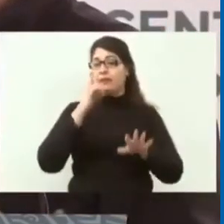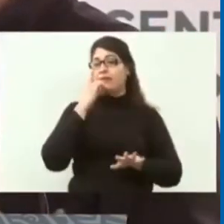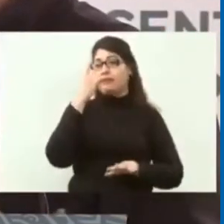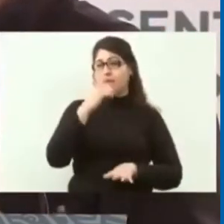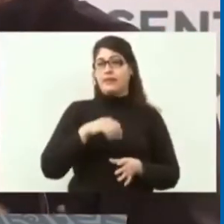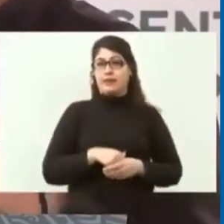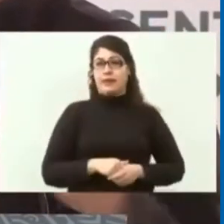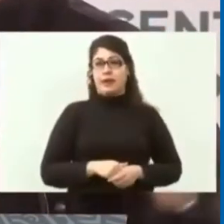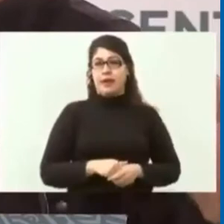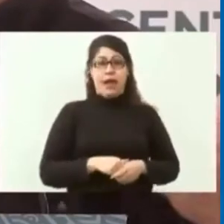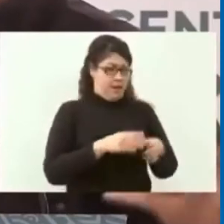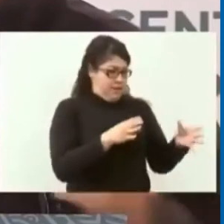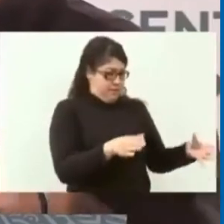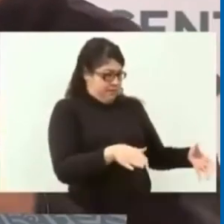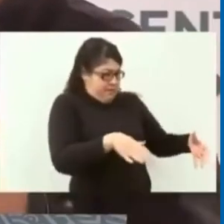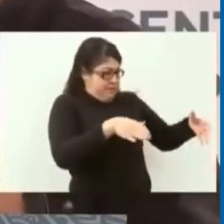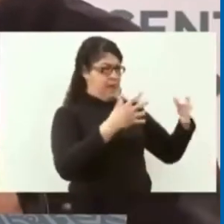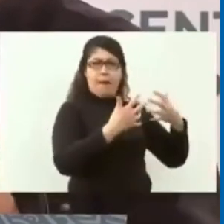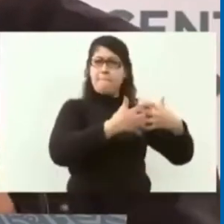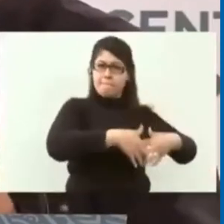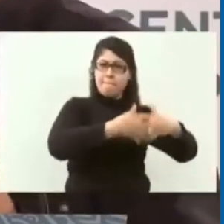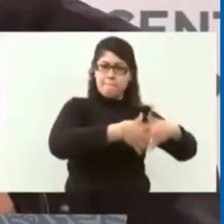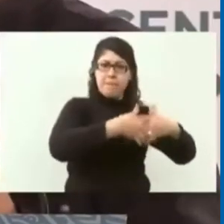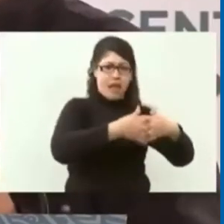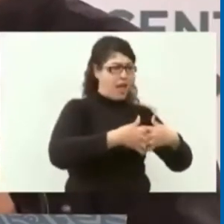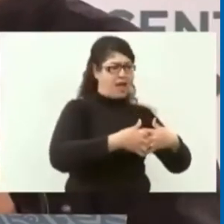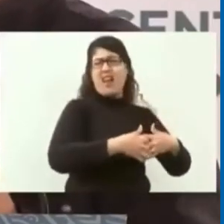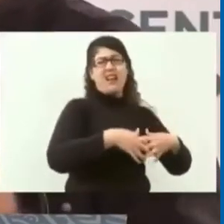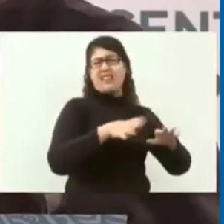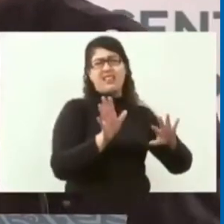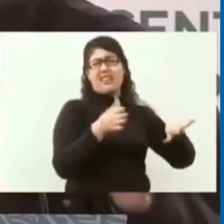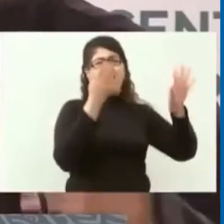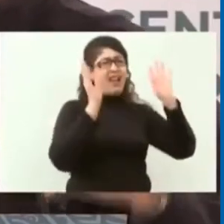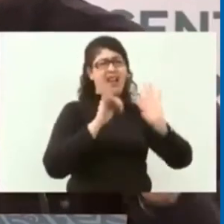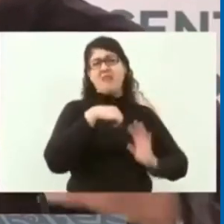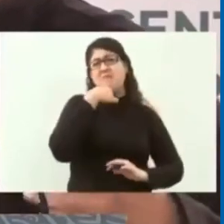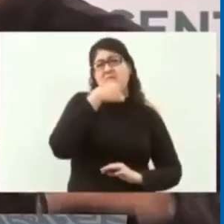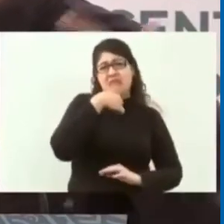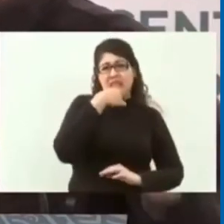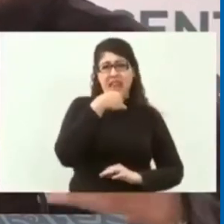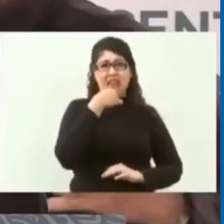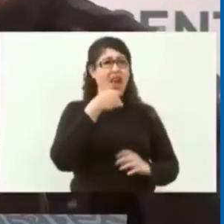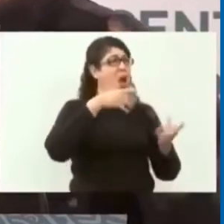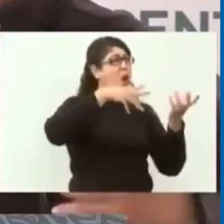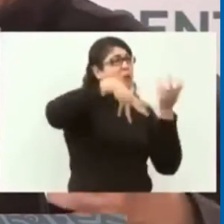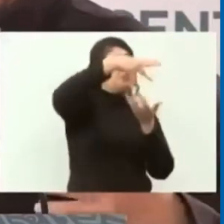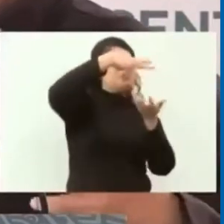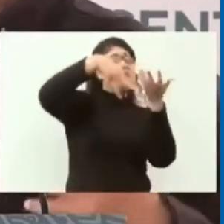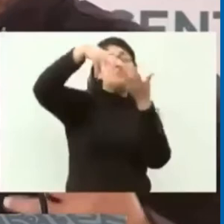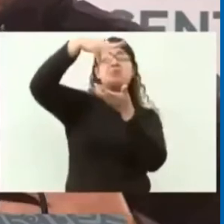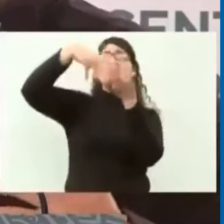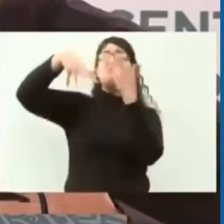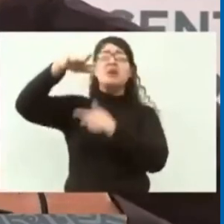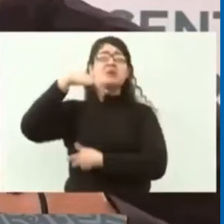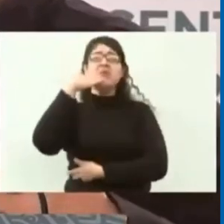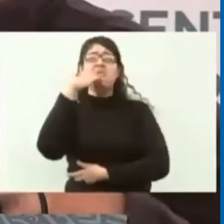y que por lo mismo era mejor la producción de energía